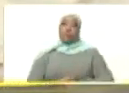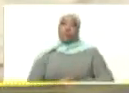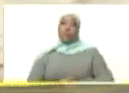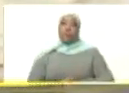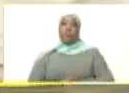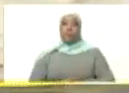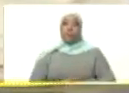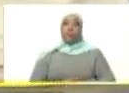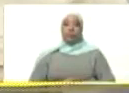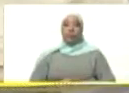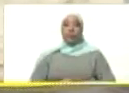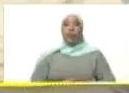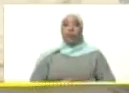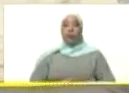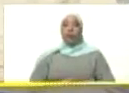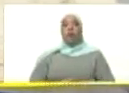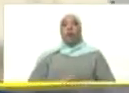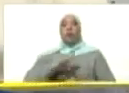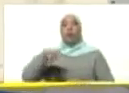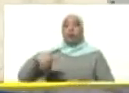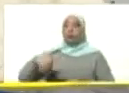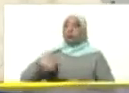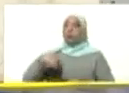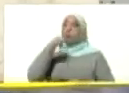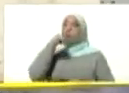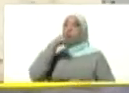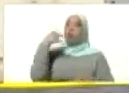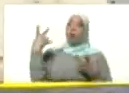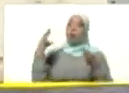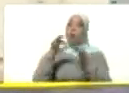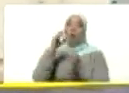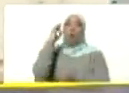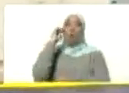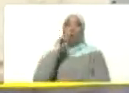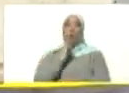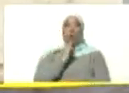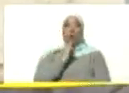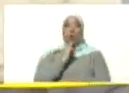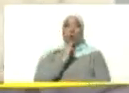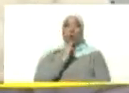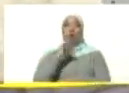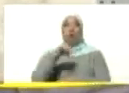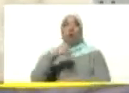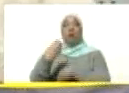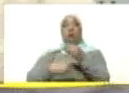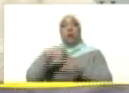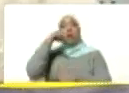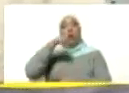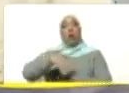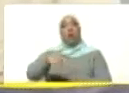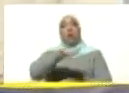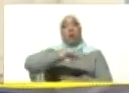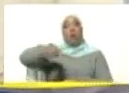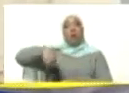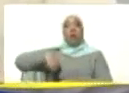ha tenido nuestra hoy Alianza Bolivariana para los Pueblos de Nuestra